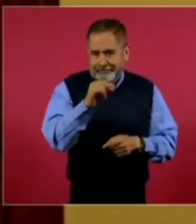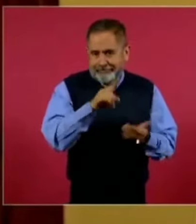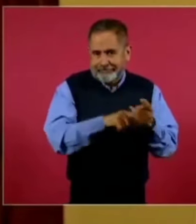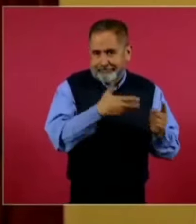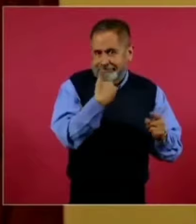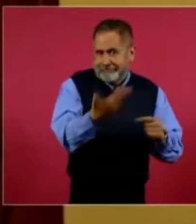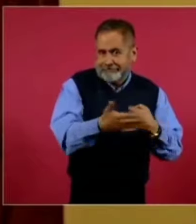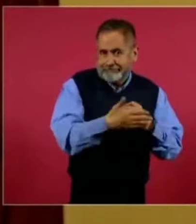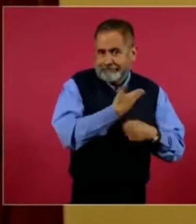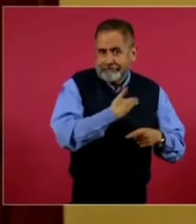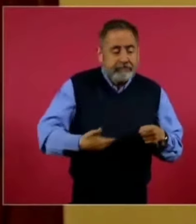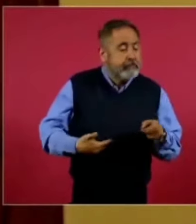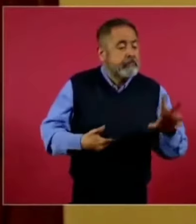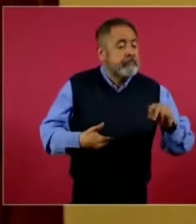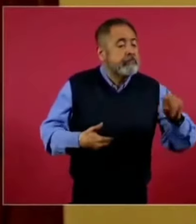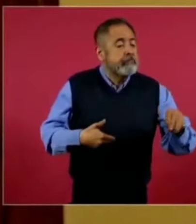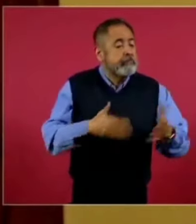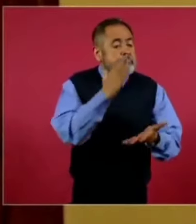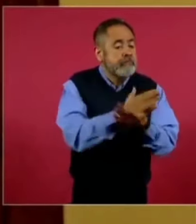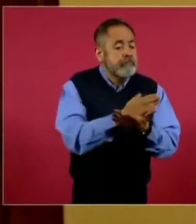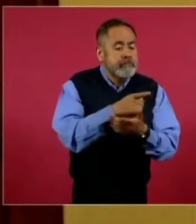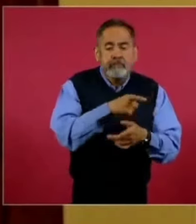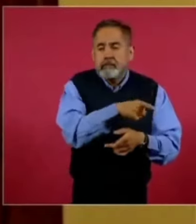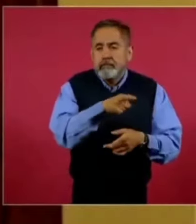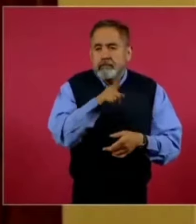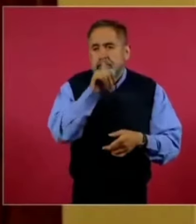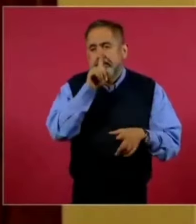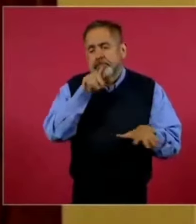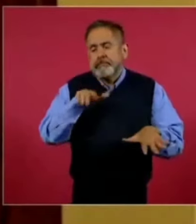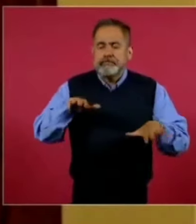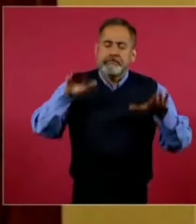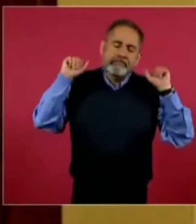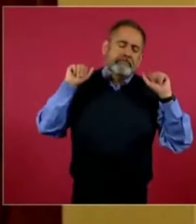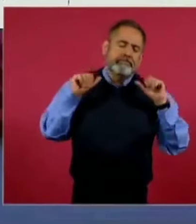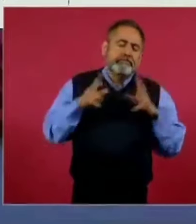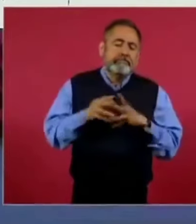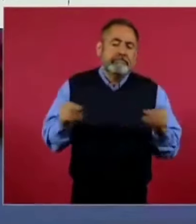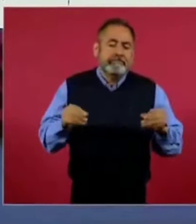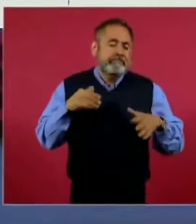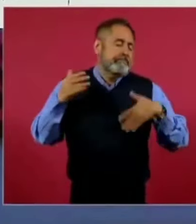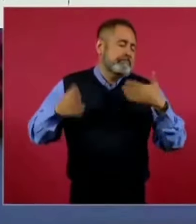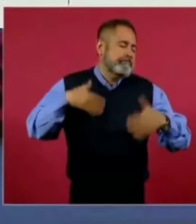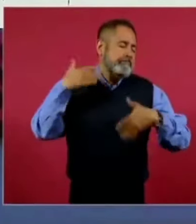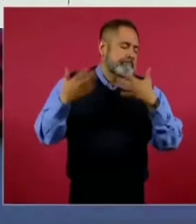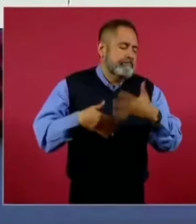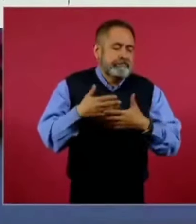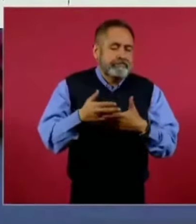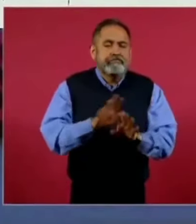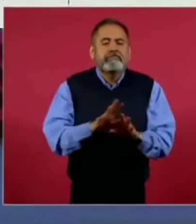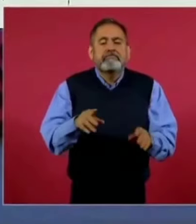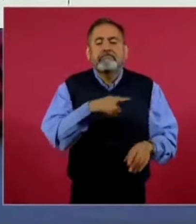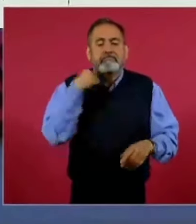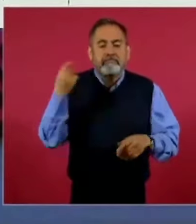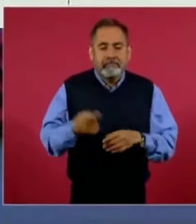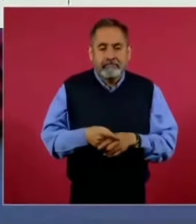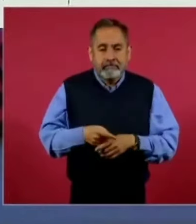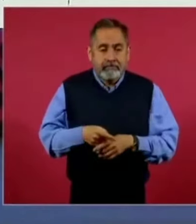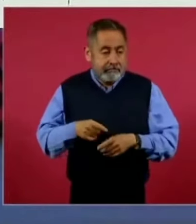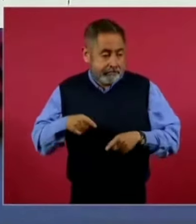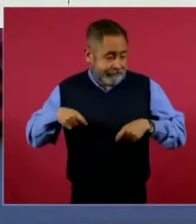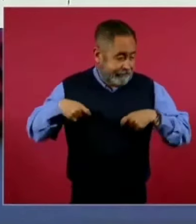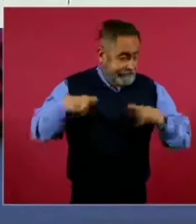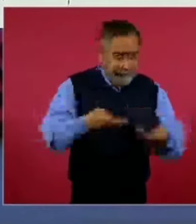ya no sigue haciendo campaña, desaparece. Luego se sabe de que le entregan unos